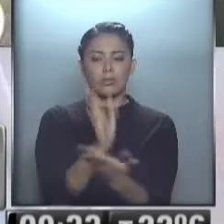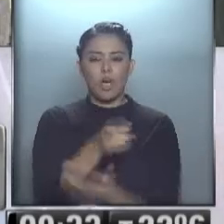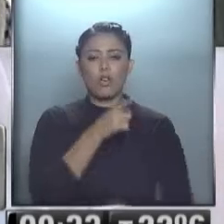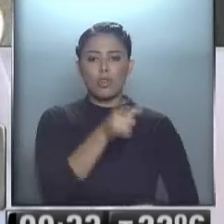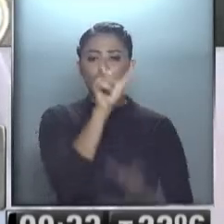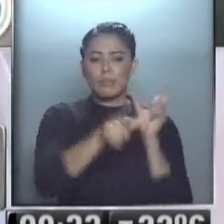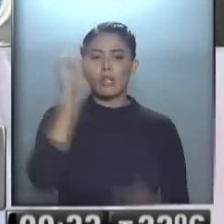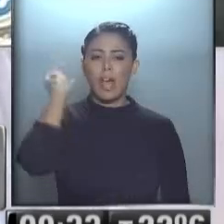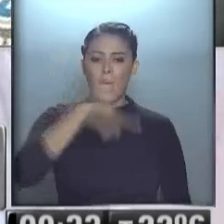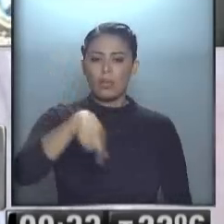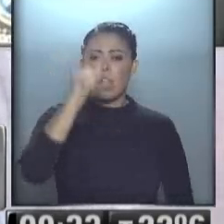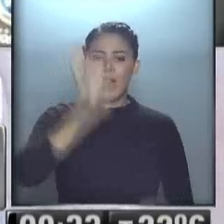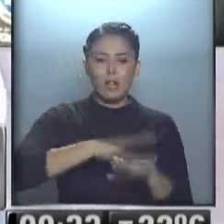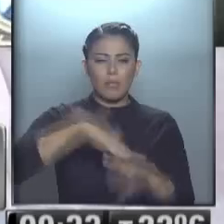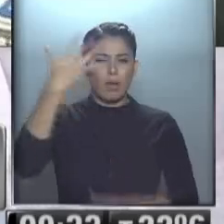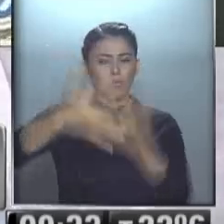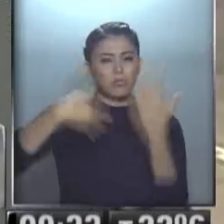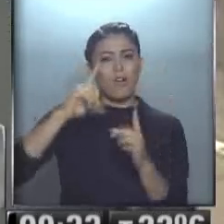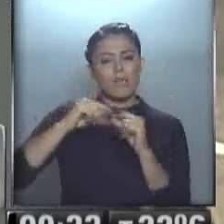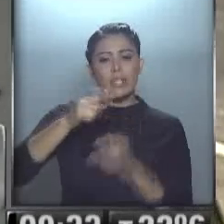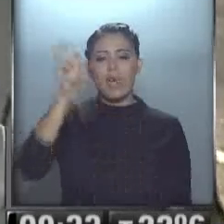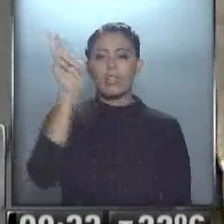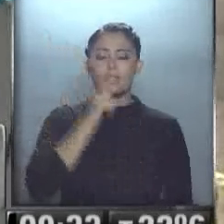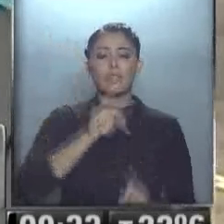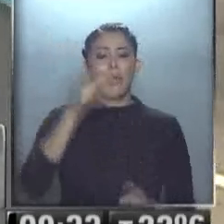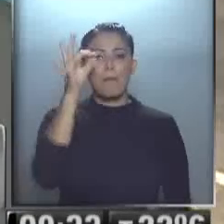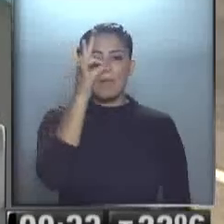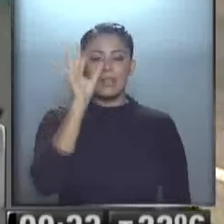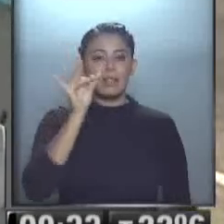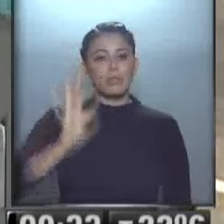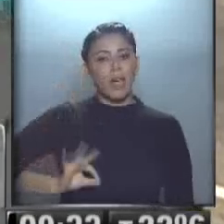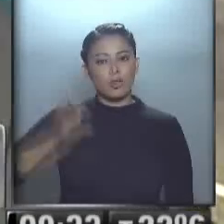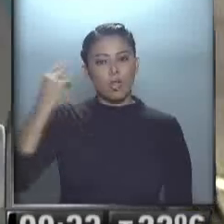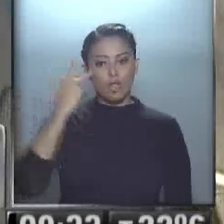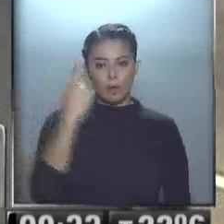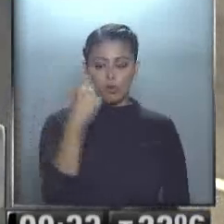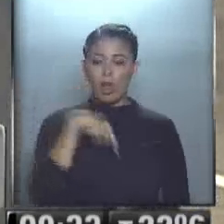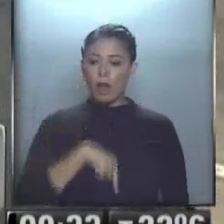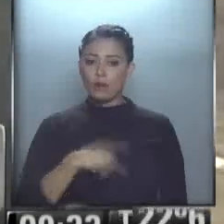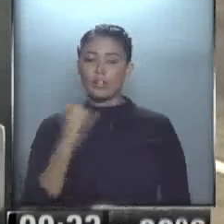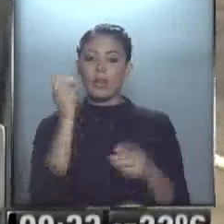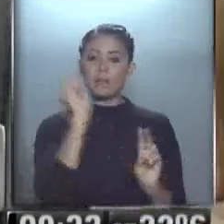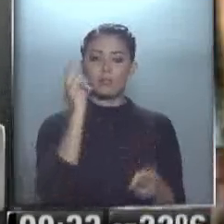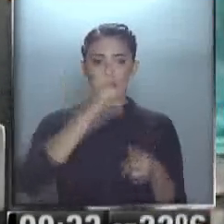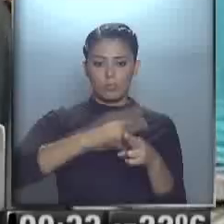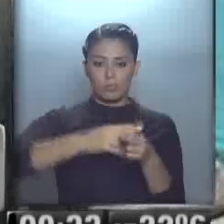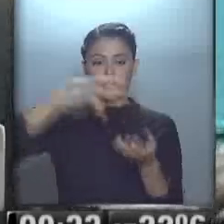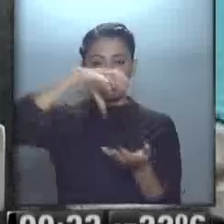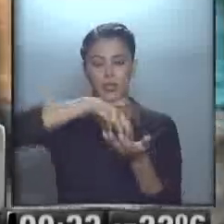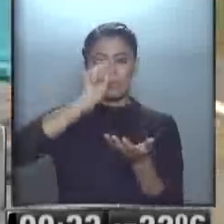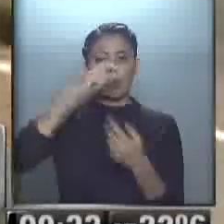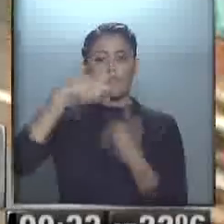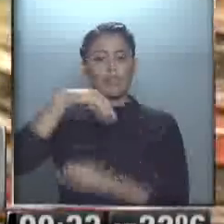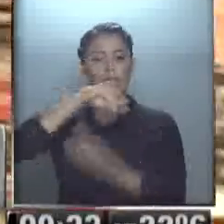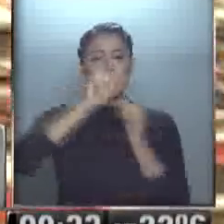los acusados de la represión del 19 y 20 de diciembre del 2001, ya se están acercando aquí a los tribunales de Comodoro Py familiares